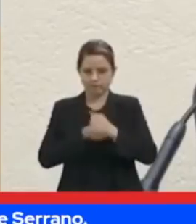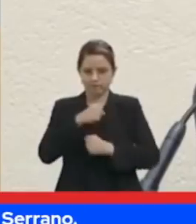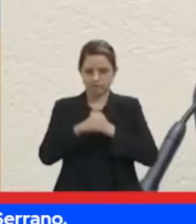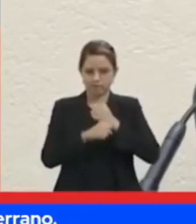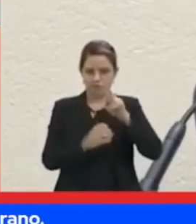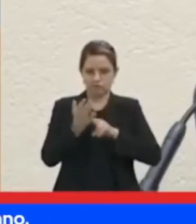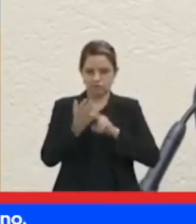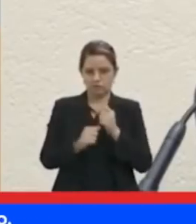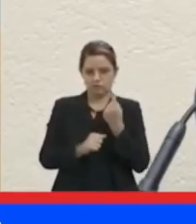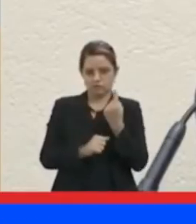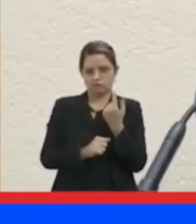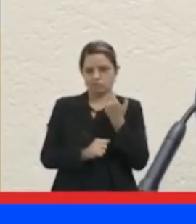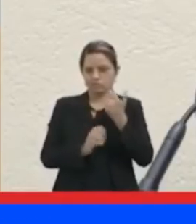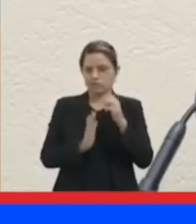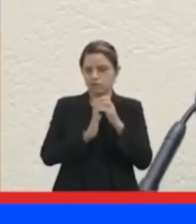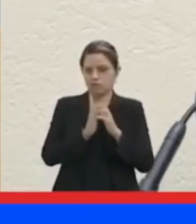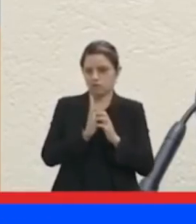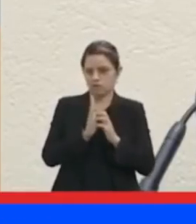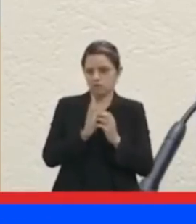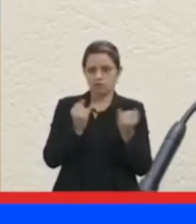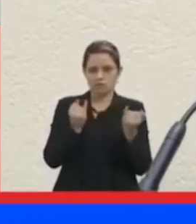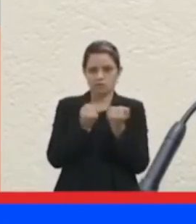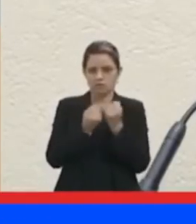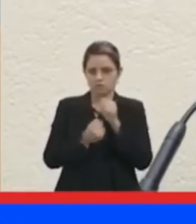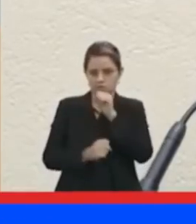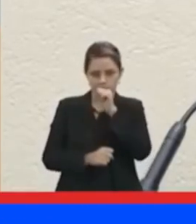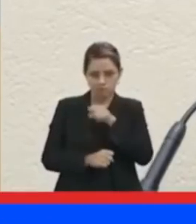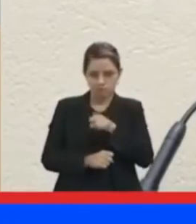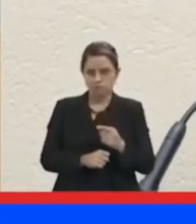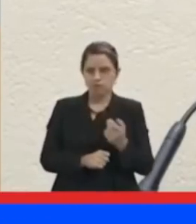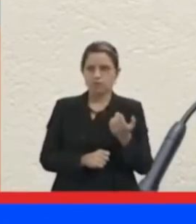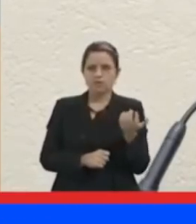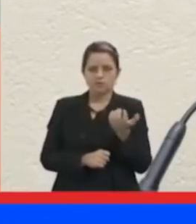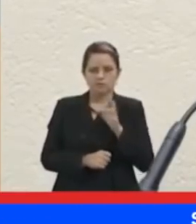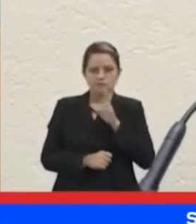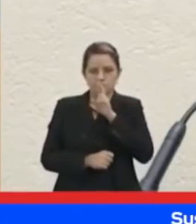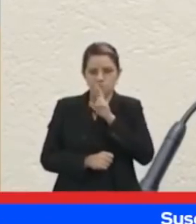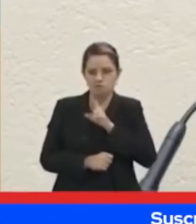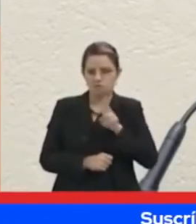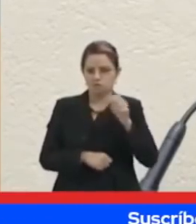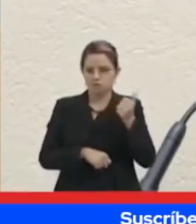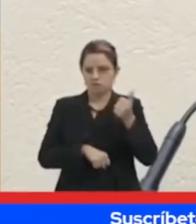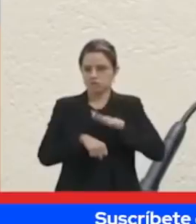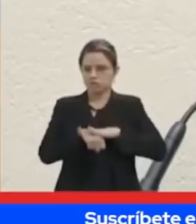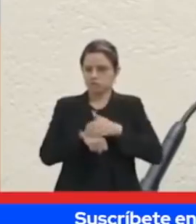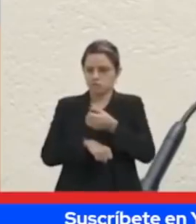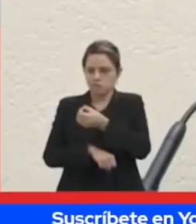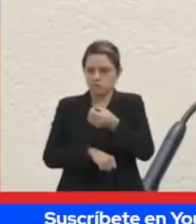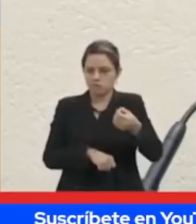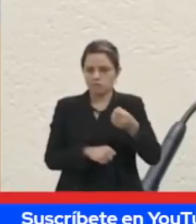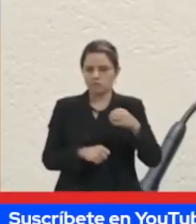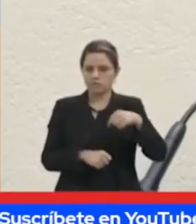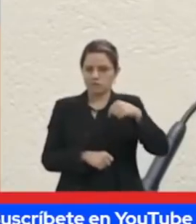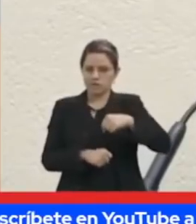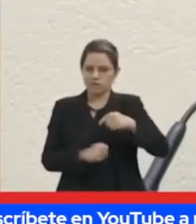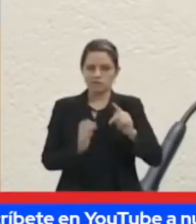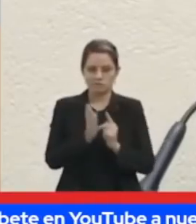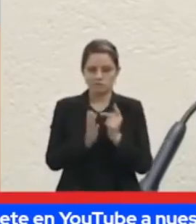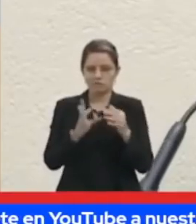año pero también de una de las mejores prácticas administrativas vuelvo a insistir aquí como lo hice en la cámara